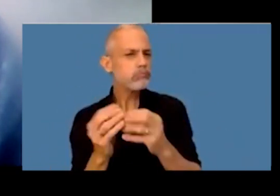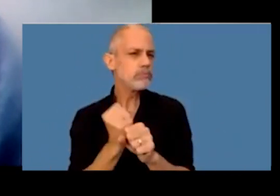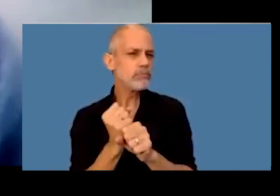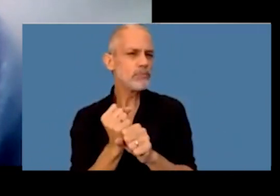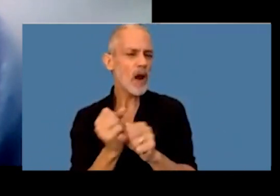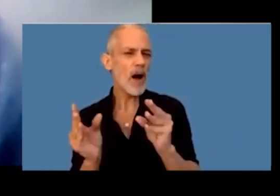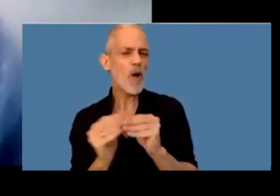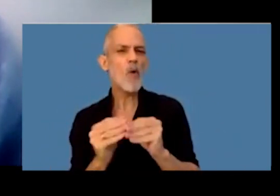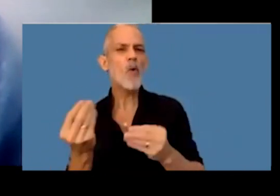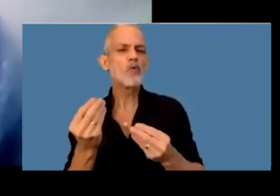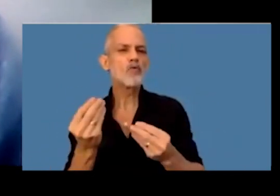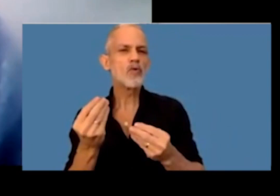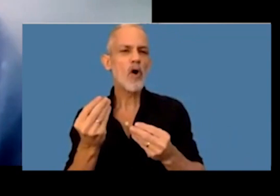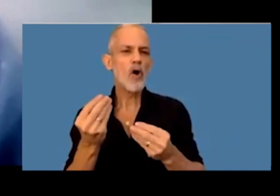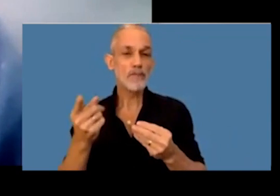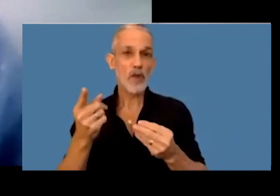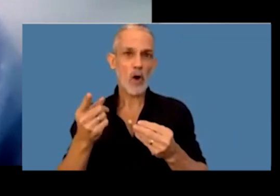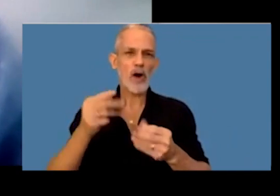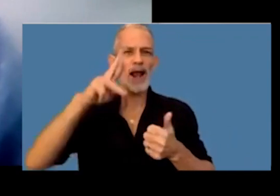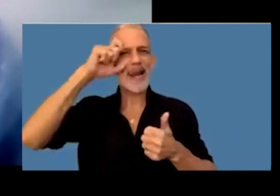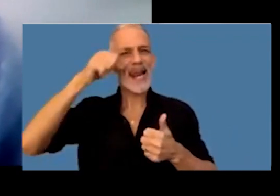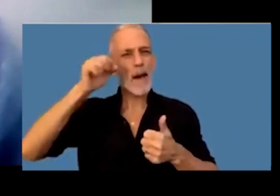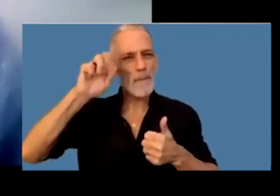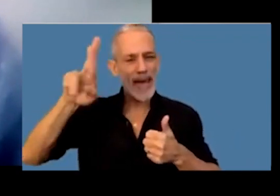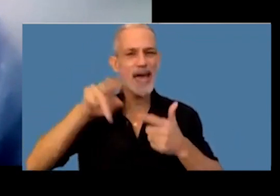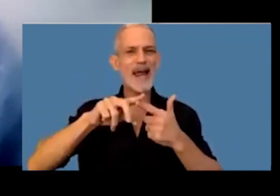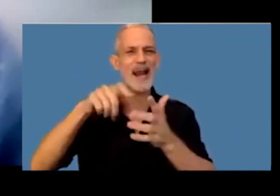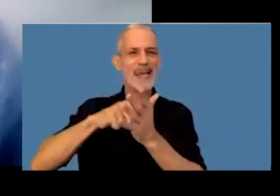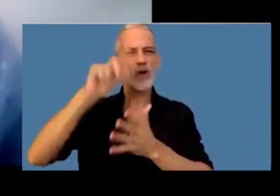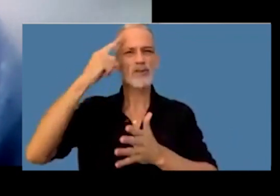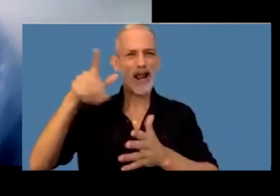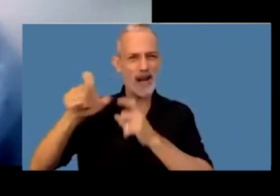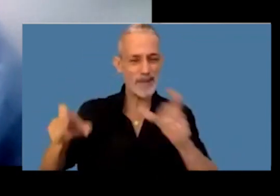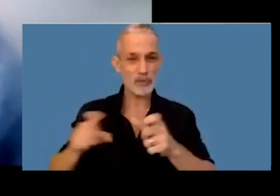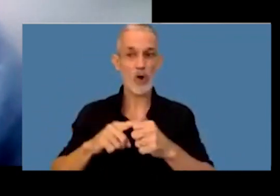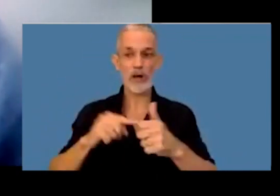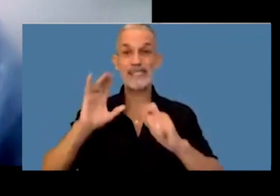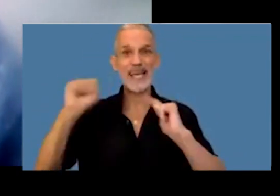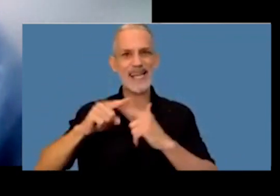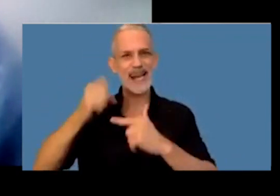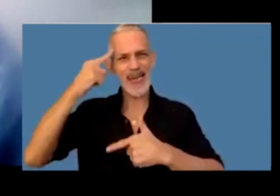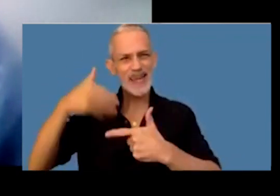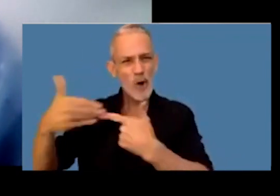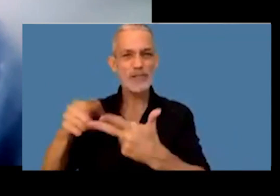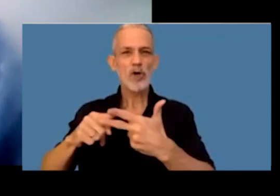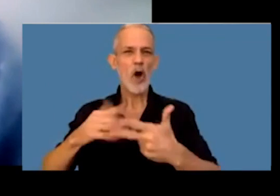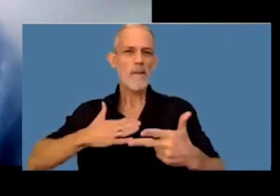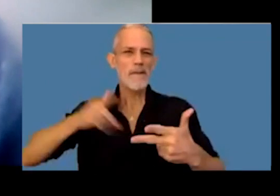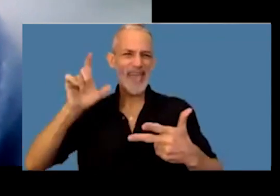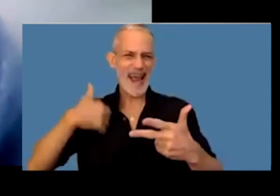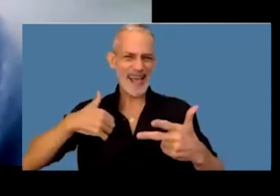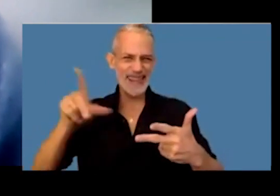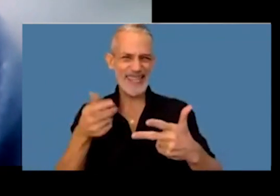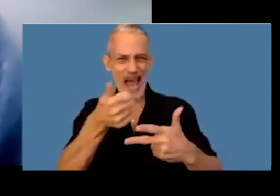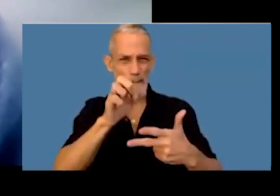el RENAPER, con la Secretaría de Innovación, a través de Mi Argentina y la Agencia Nacional de